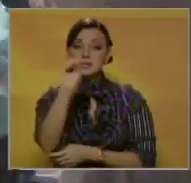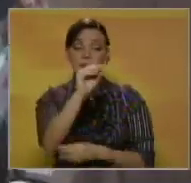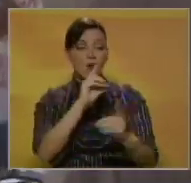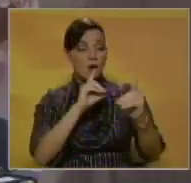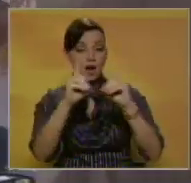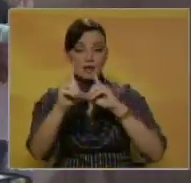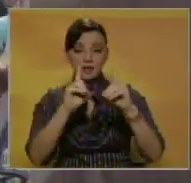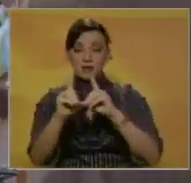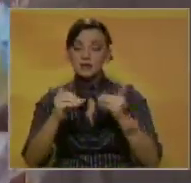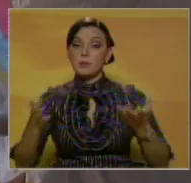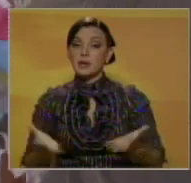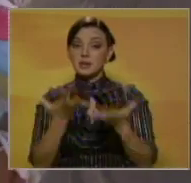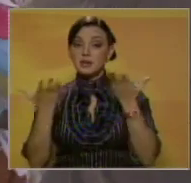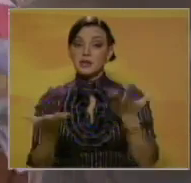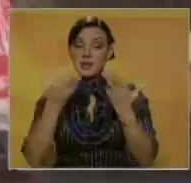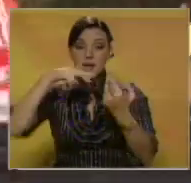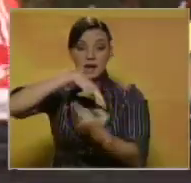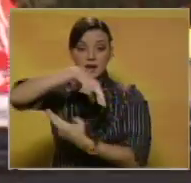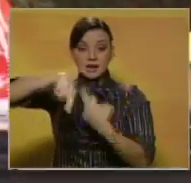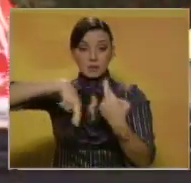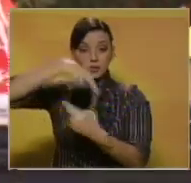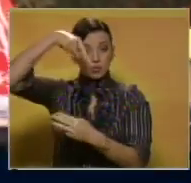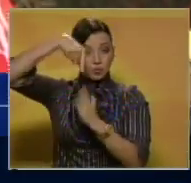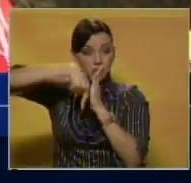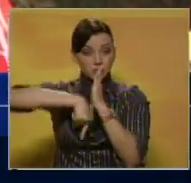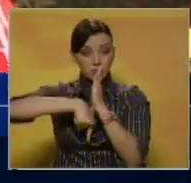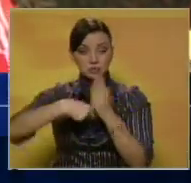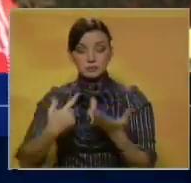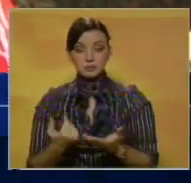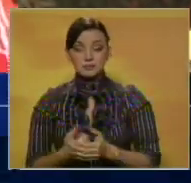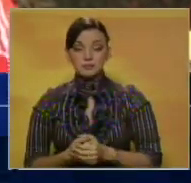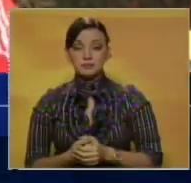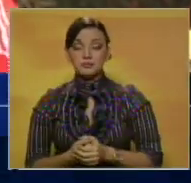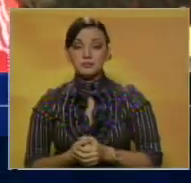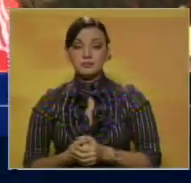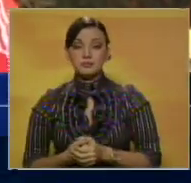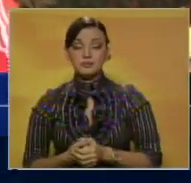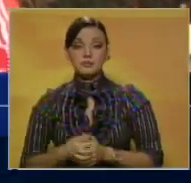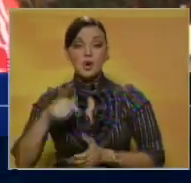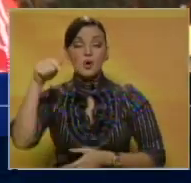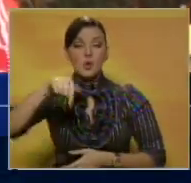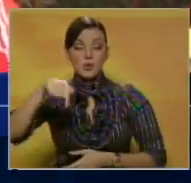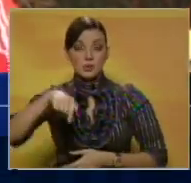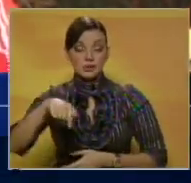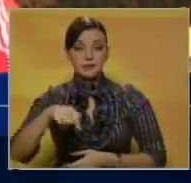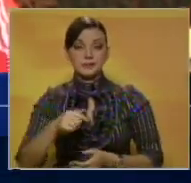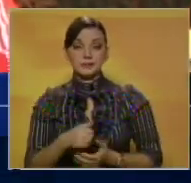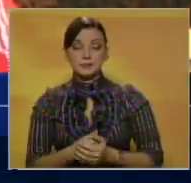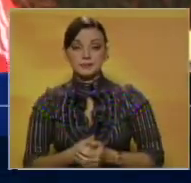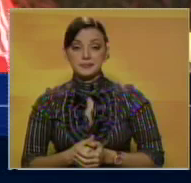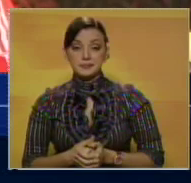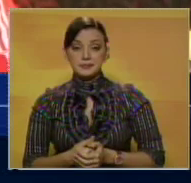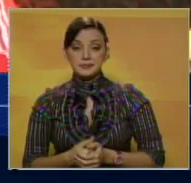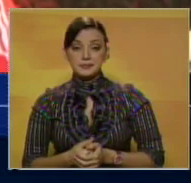el bolivarianismo y la revolución. Yo hoy lancé